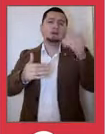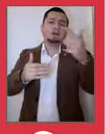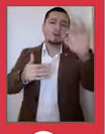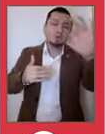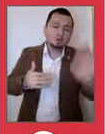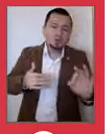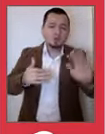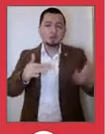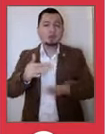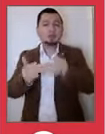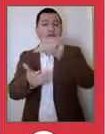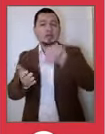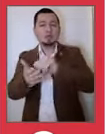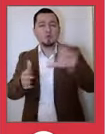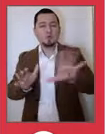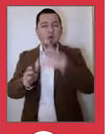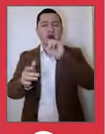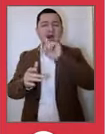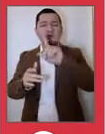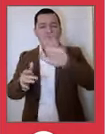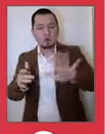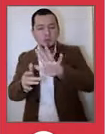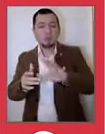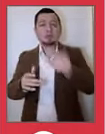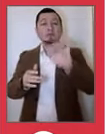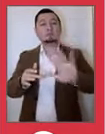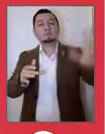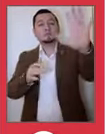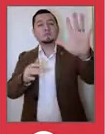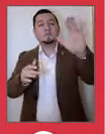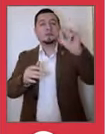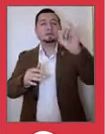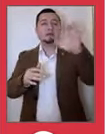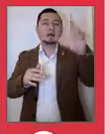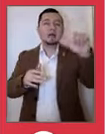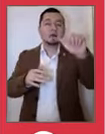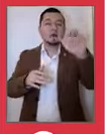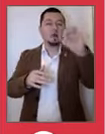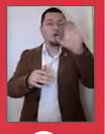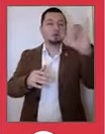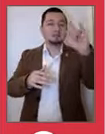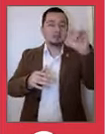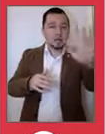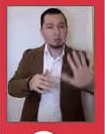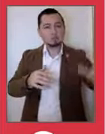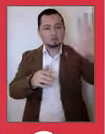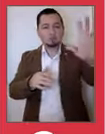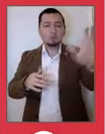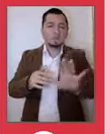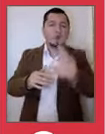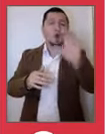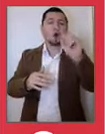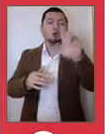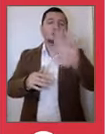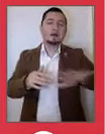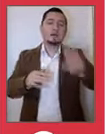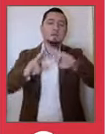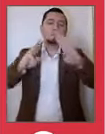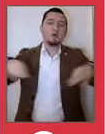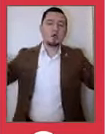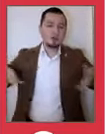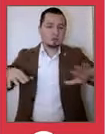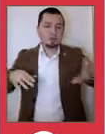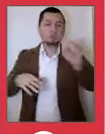en el centro 50 por ciento en la sierra occidental 13 por ciento en la costa sur 27 por ciento en la sierra de amula